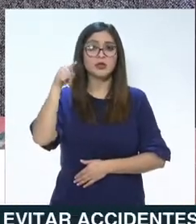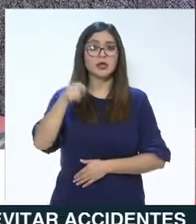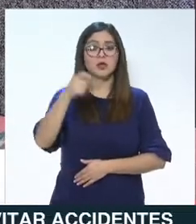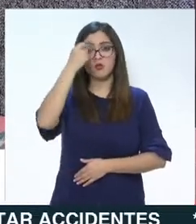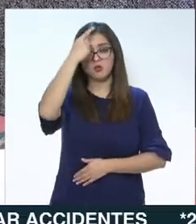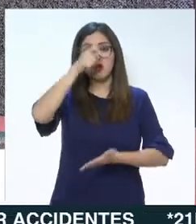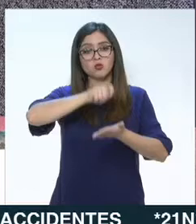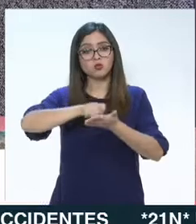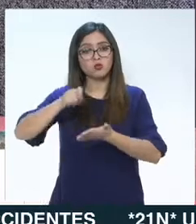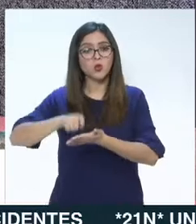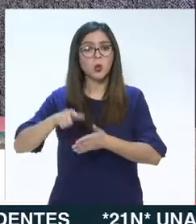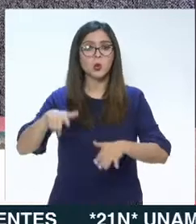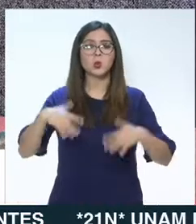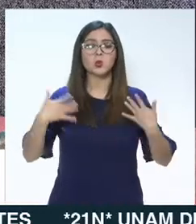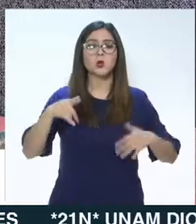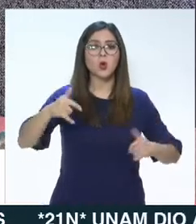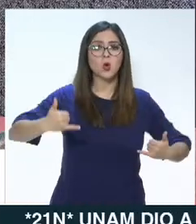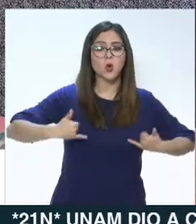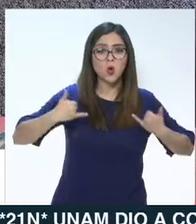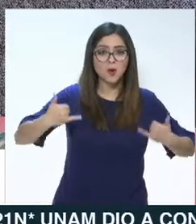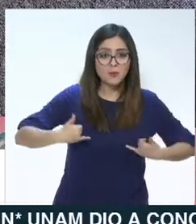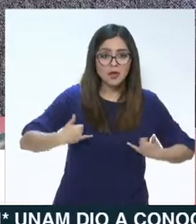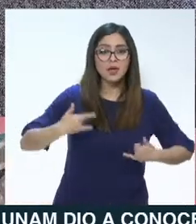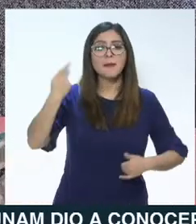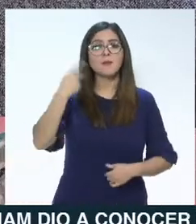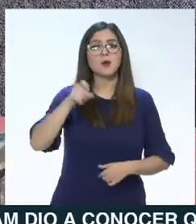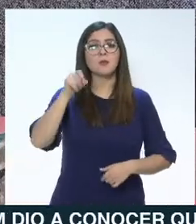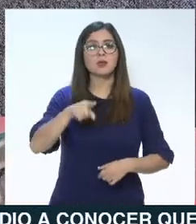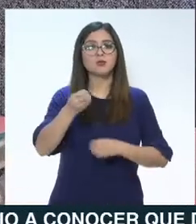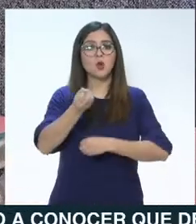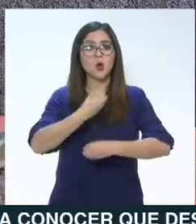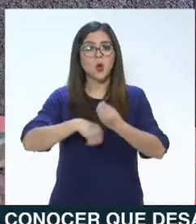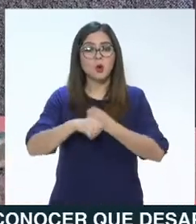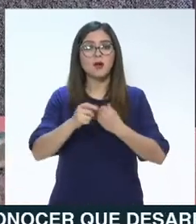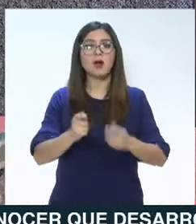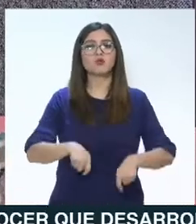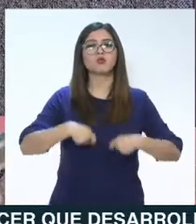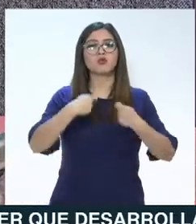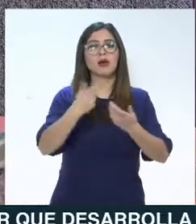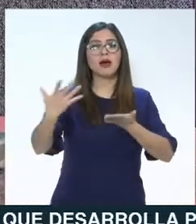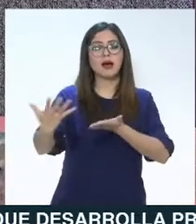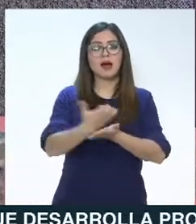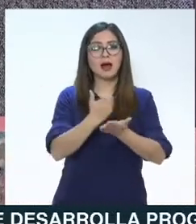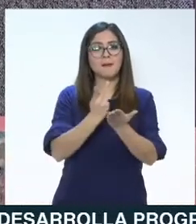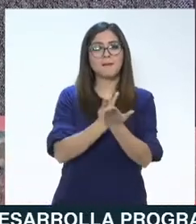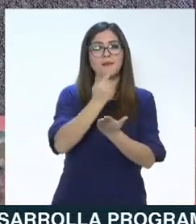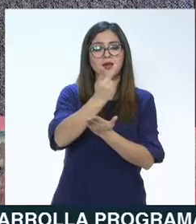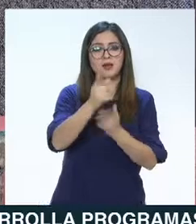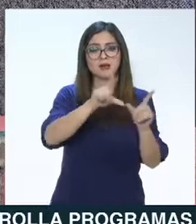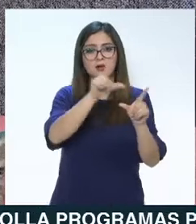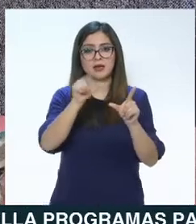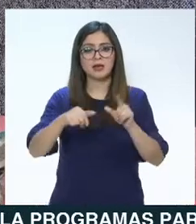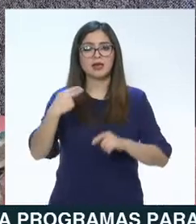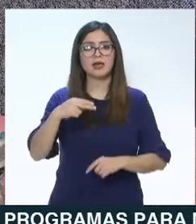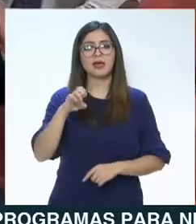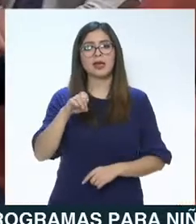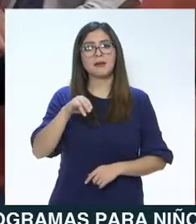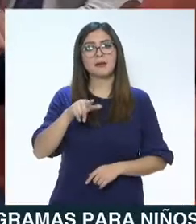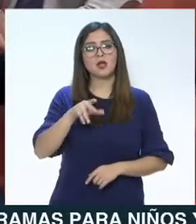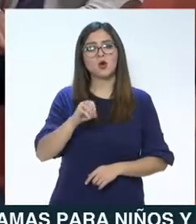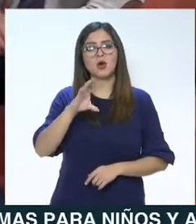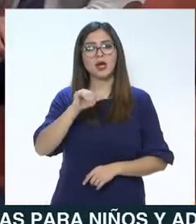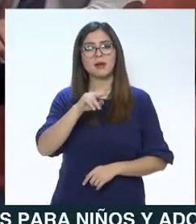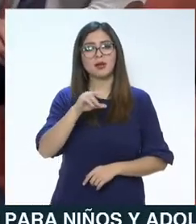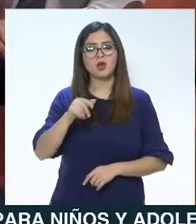autora joven y con esta obra gana un premio que es muy importante a nivel nacional, que se llama Emilio Carballido y gana el